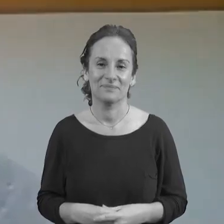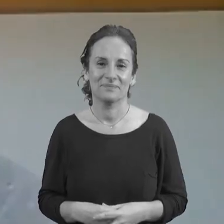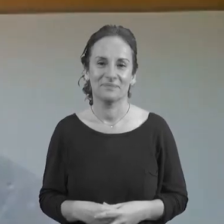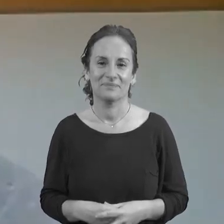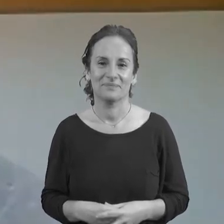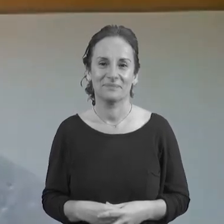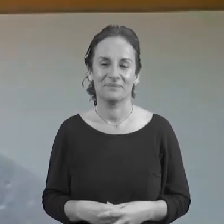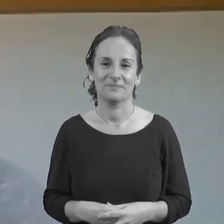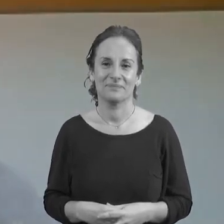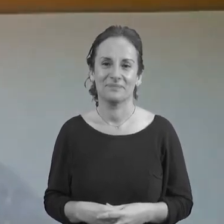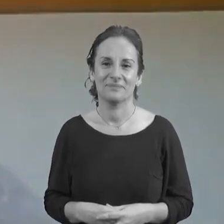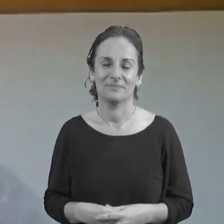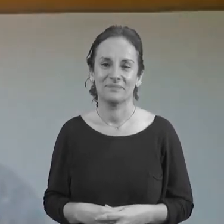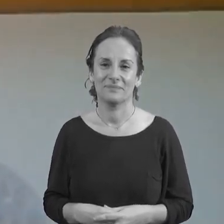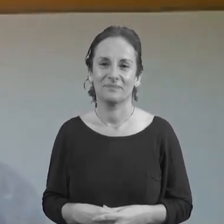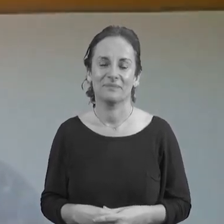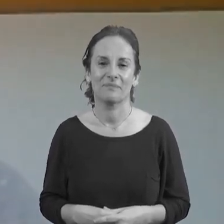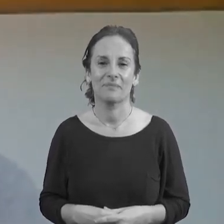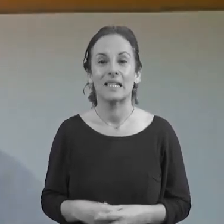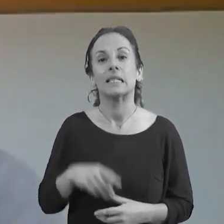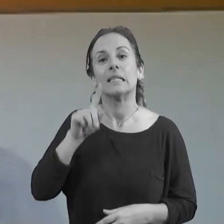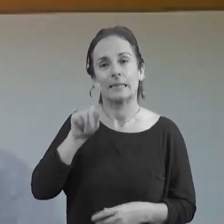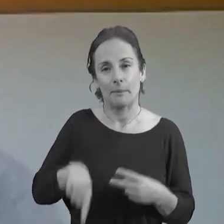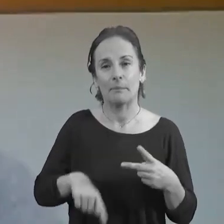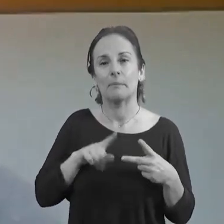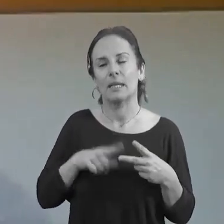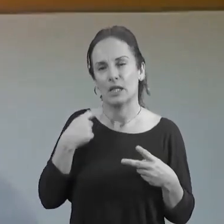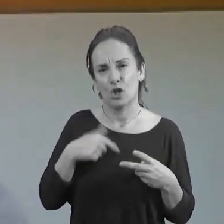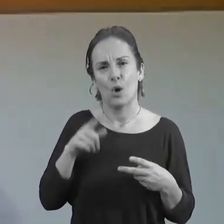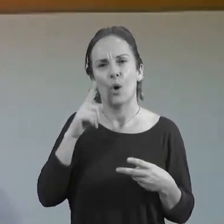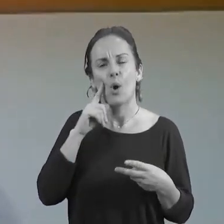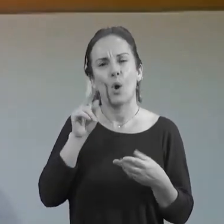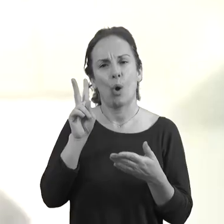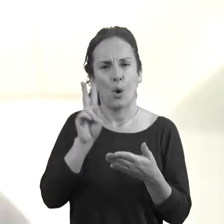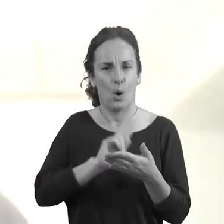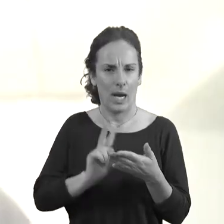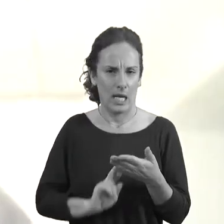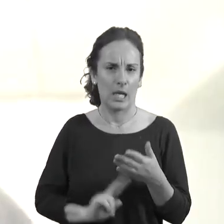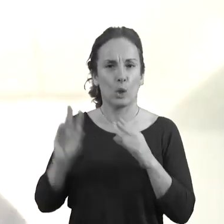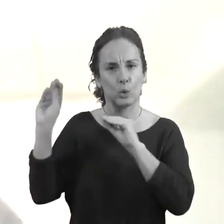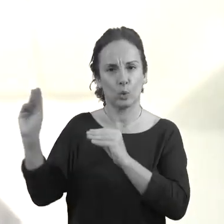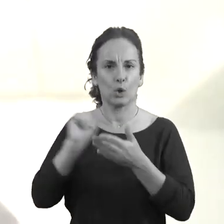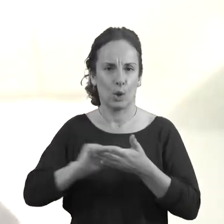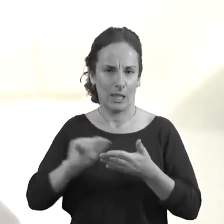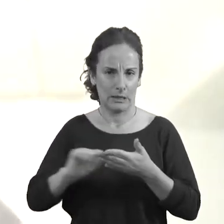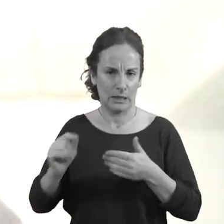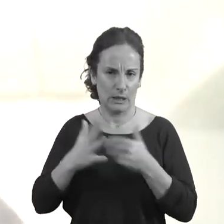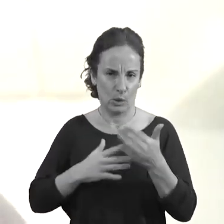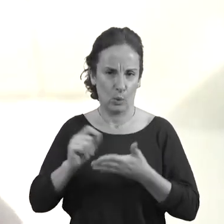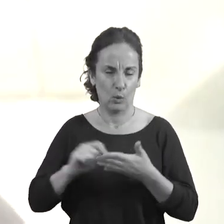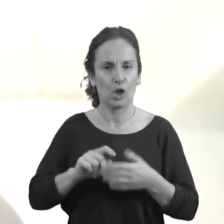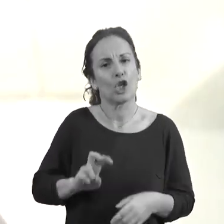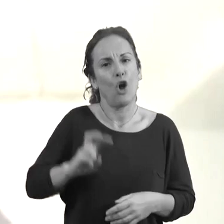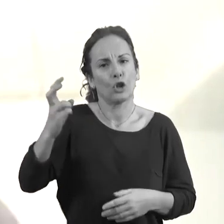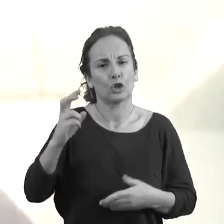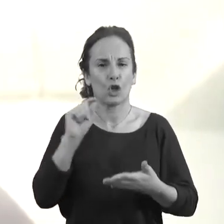Bueno, y luego también quería, he estado leyendo, ¿no?, un poco artículos tuyos y otros artículos que también hablaban un poco